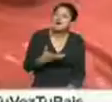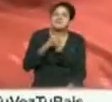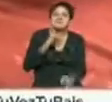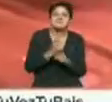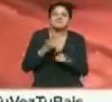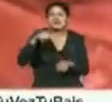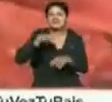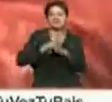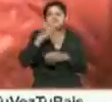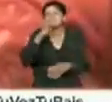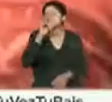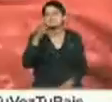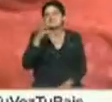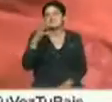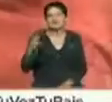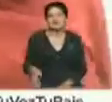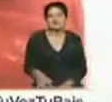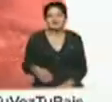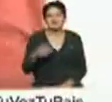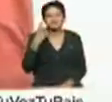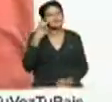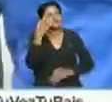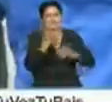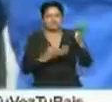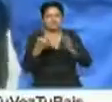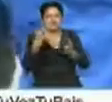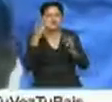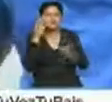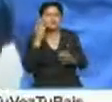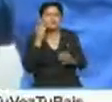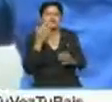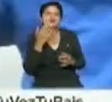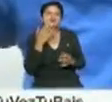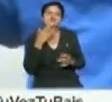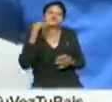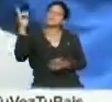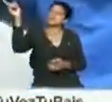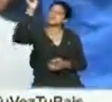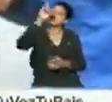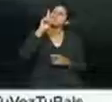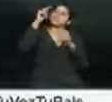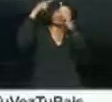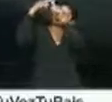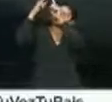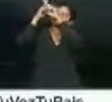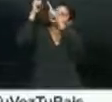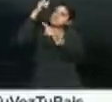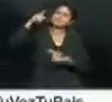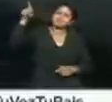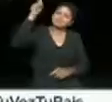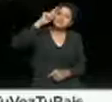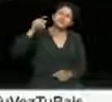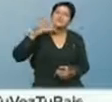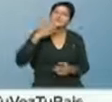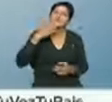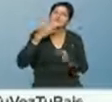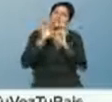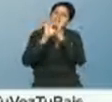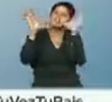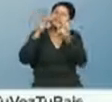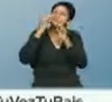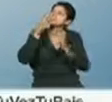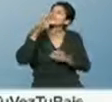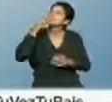Vienen, conocen de nuestra central, y les contamos toda la historia de cómo vinieron los equipos, las energías renovables o las energías limpias.